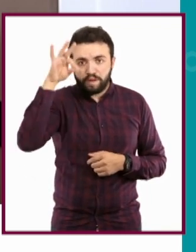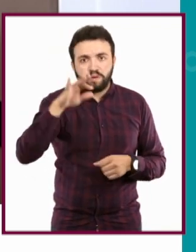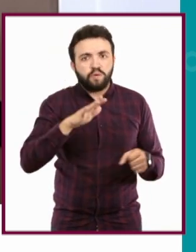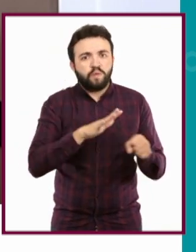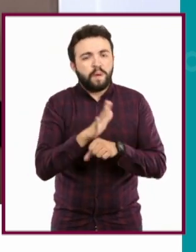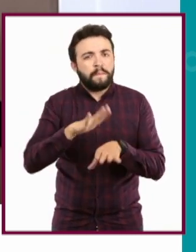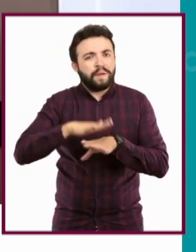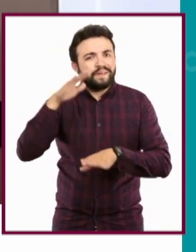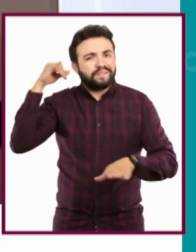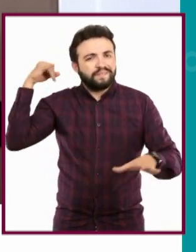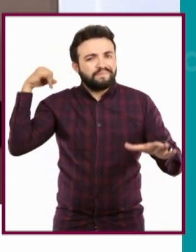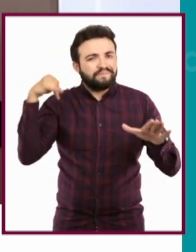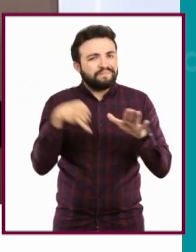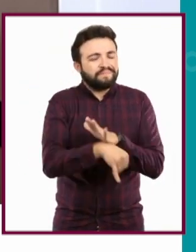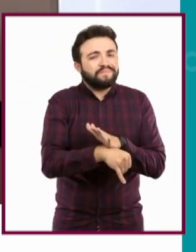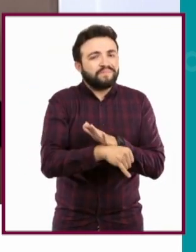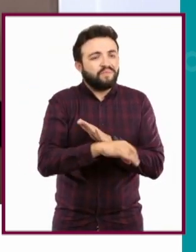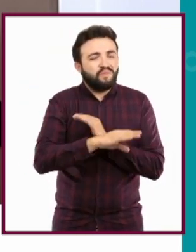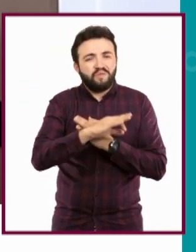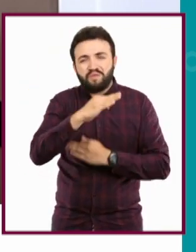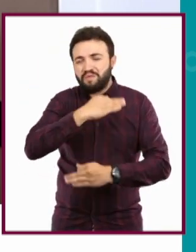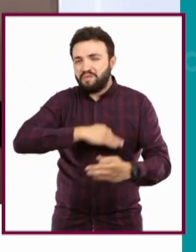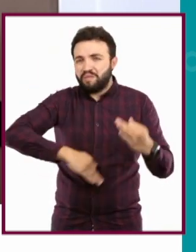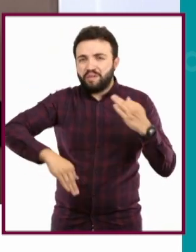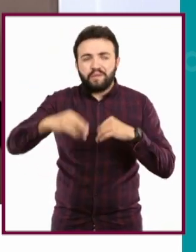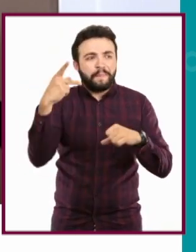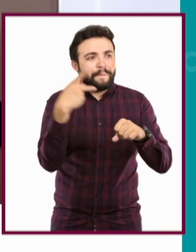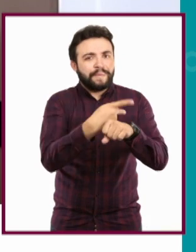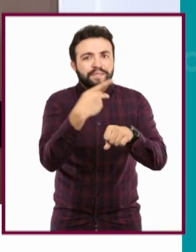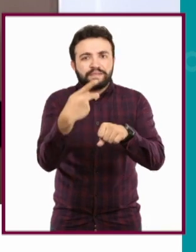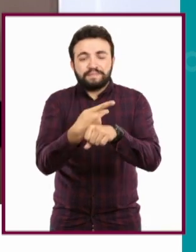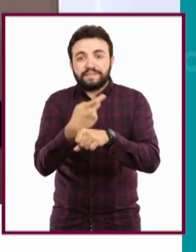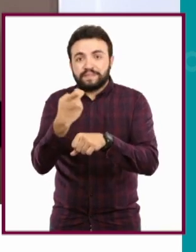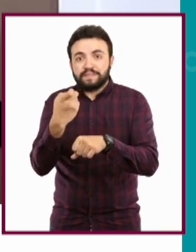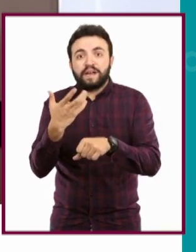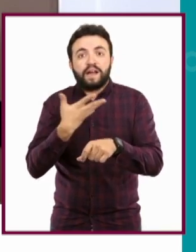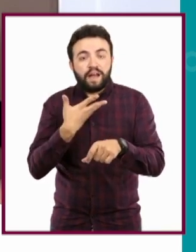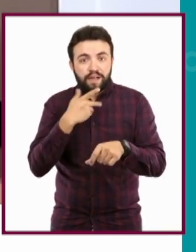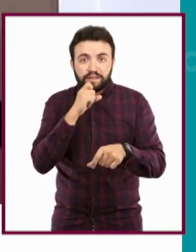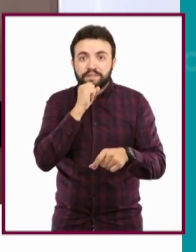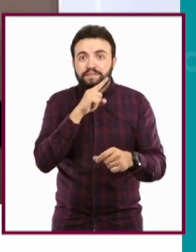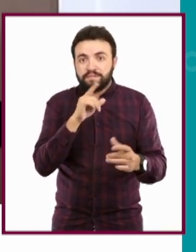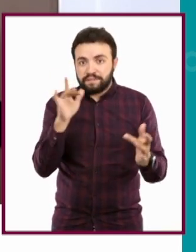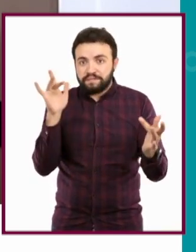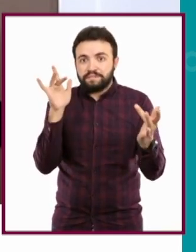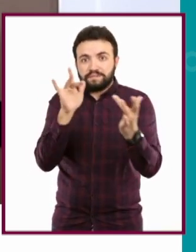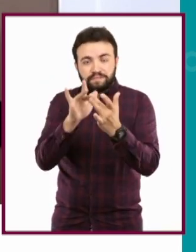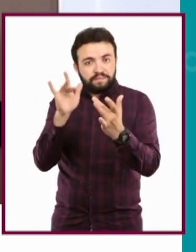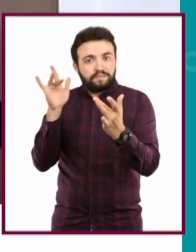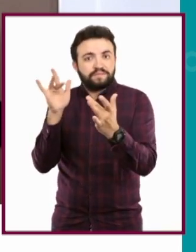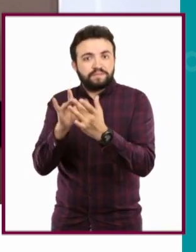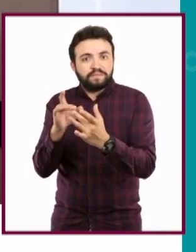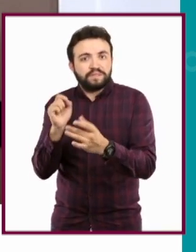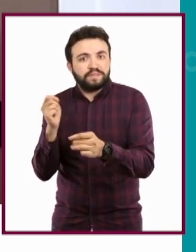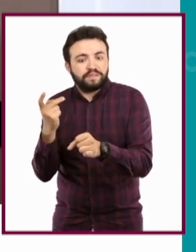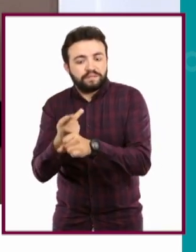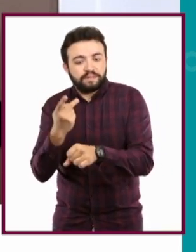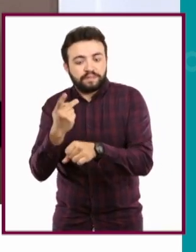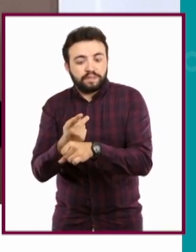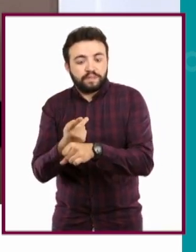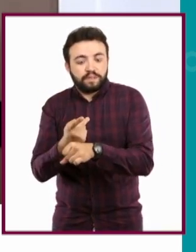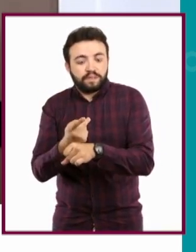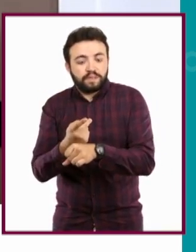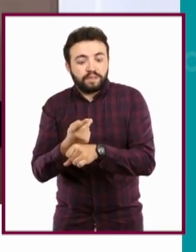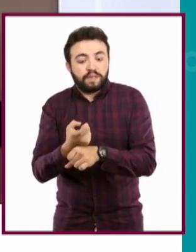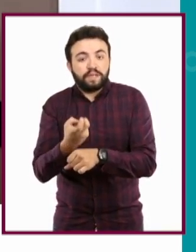dimensión profunda en todo lo que ocurre. Encuentra también conexiones entre todos los eventos y sobre